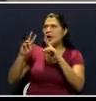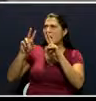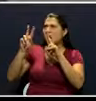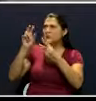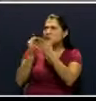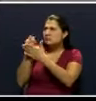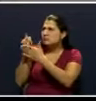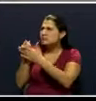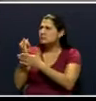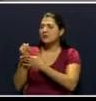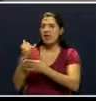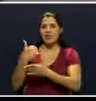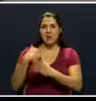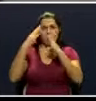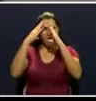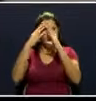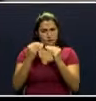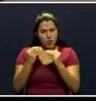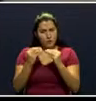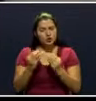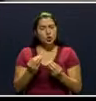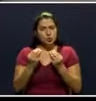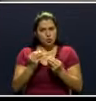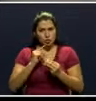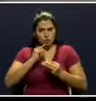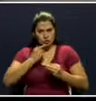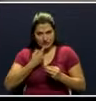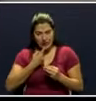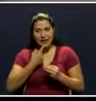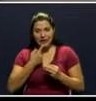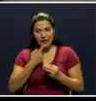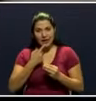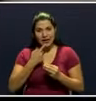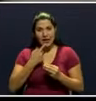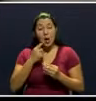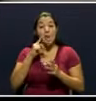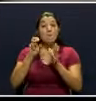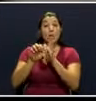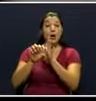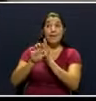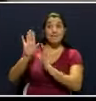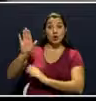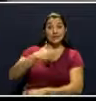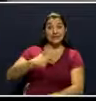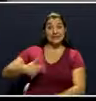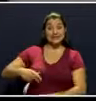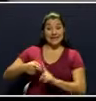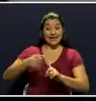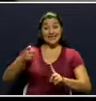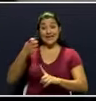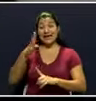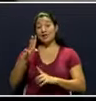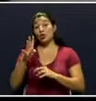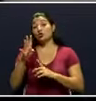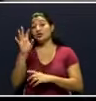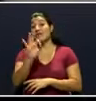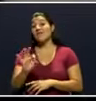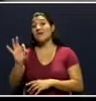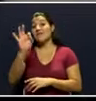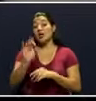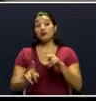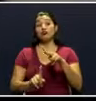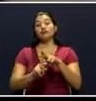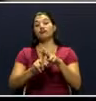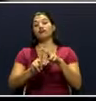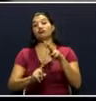muy consistentes, de incluso la población china, que describió desde el 14 de febrero más de 70,000 casos,